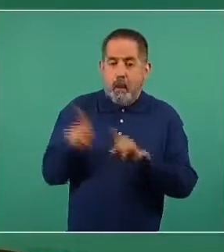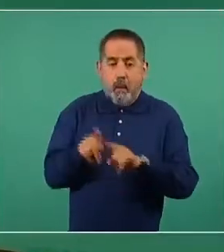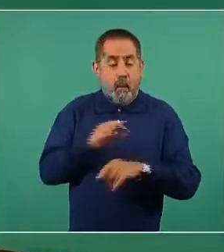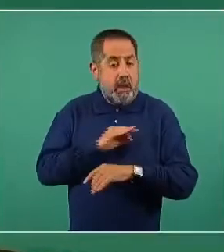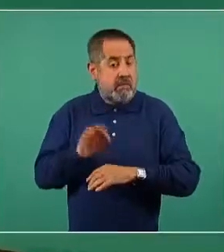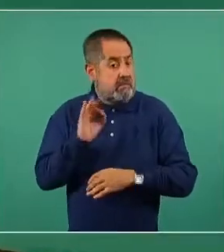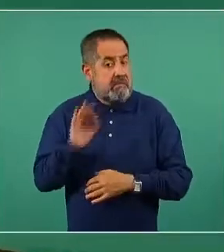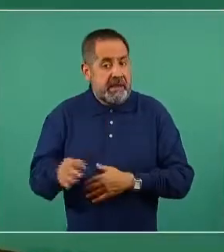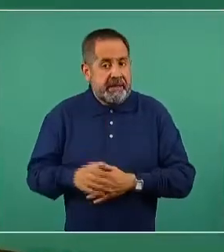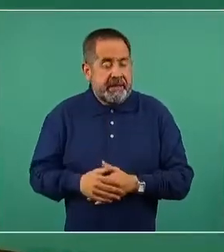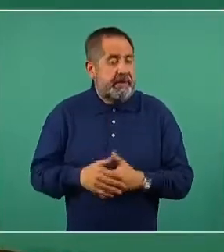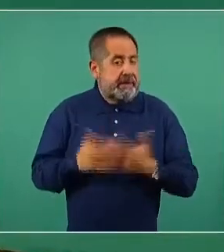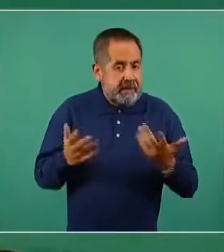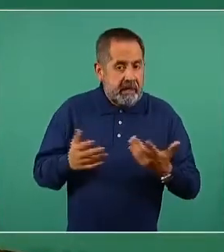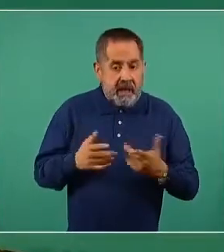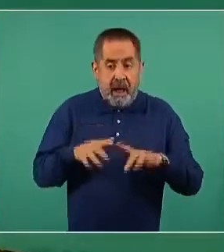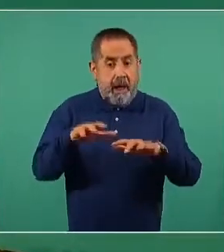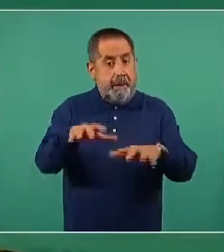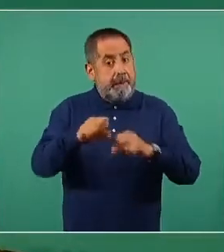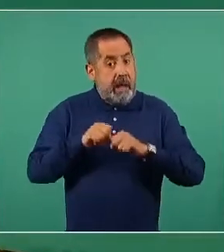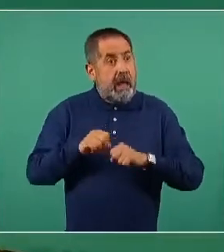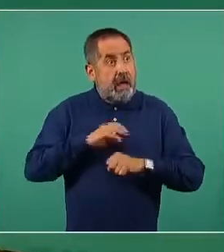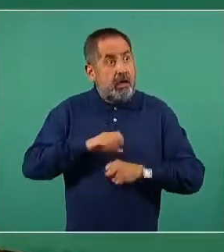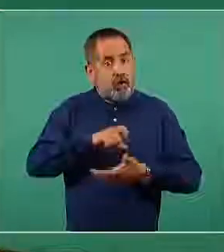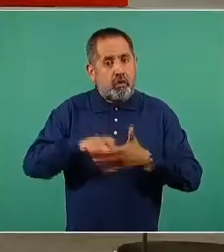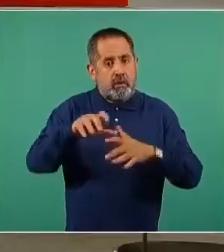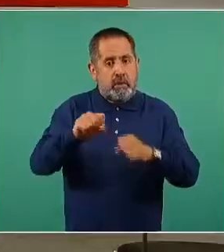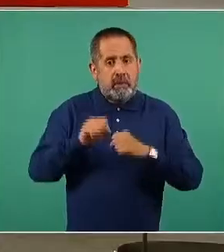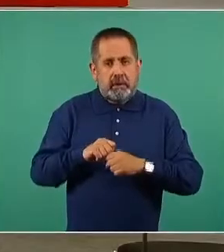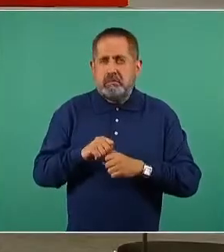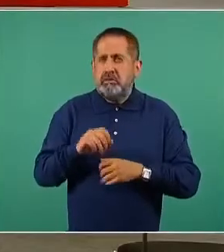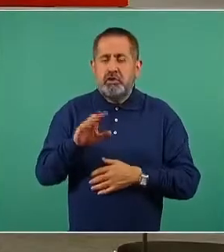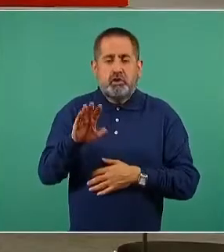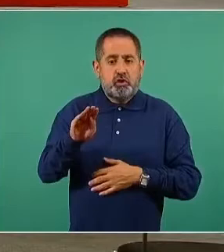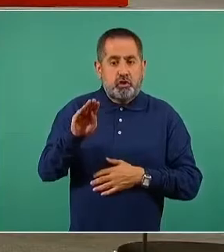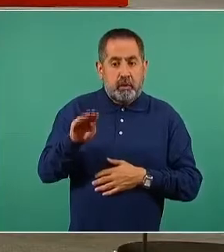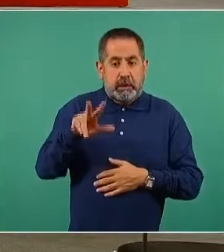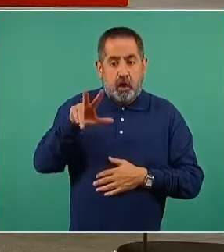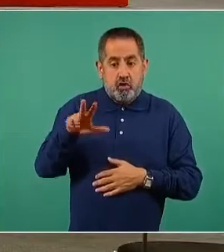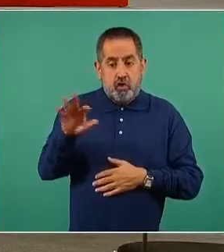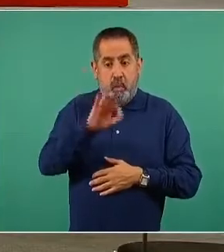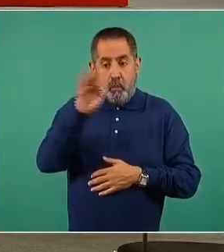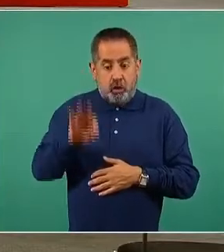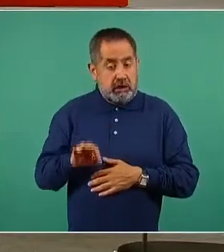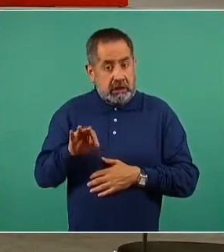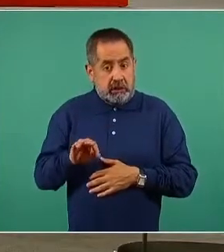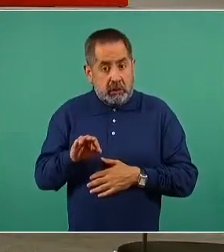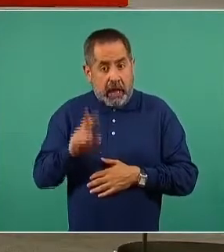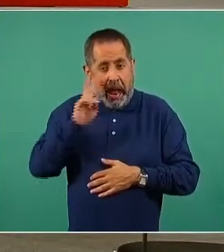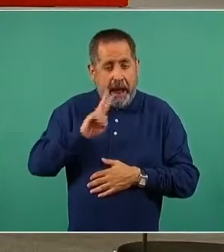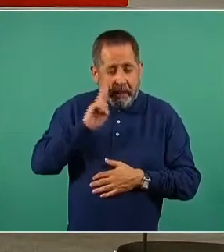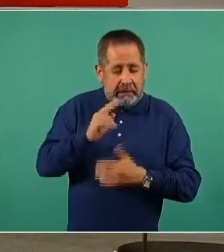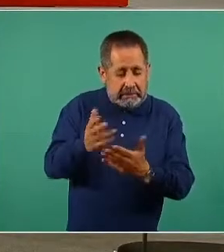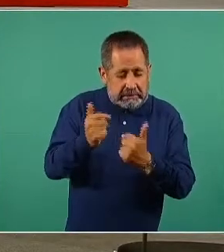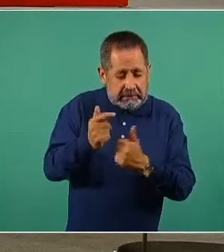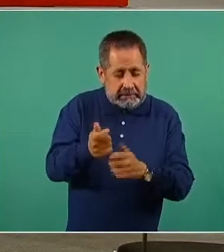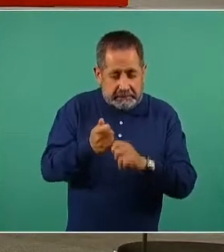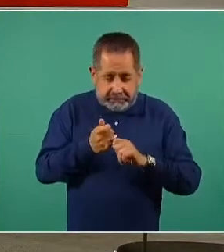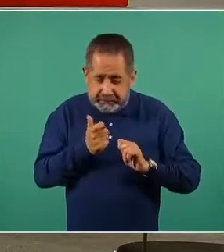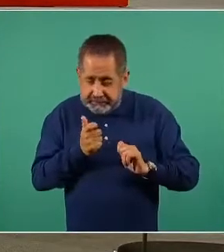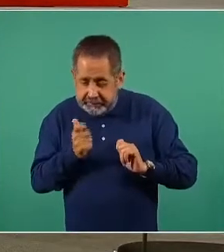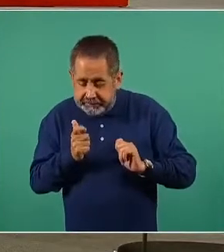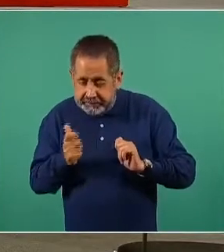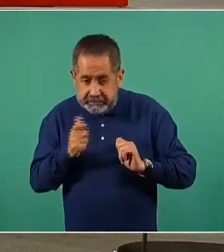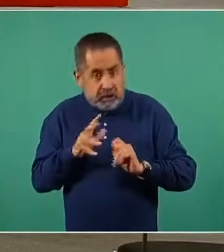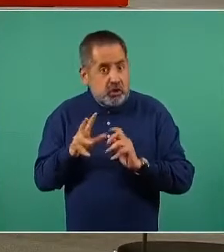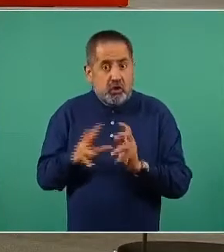impresionante porque logramos obtener en más del 98% de los viales de las ampolletas y en